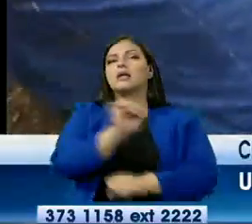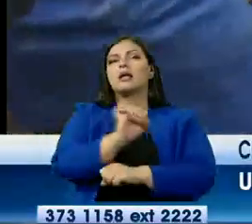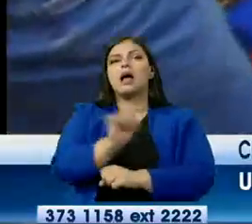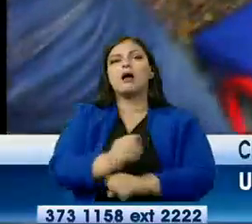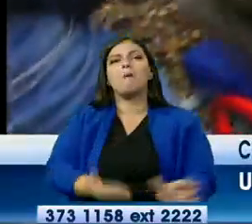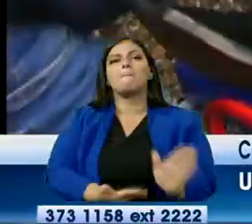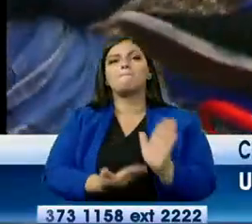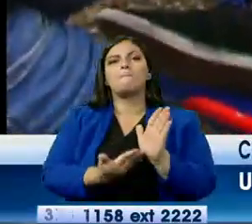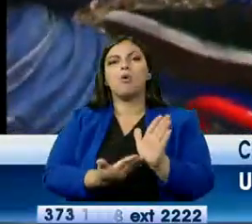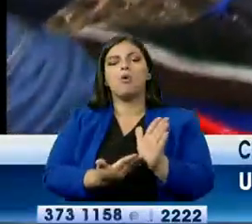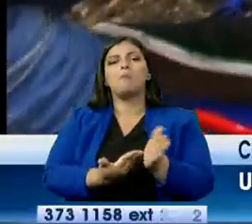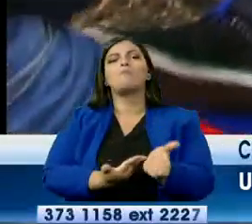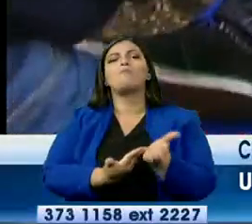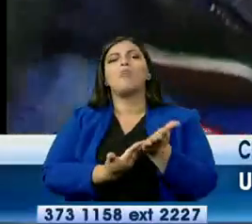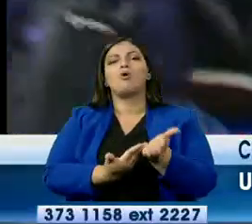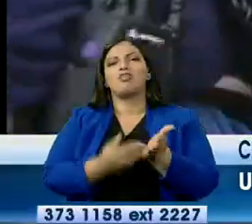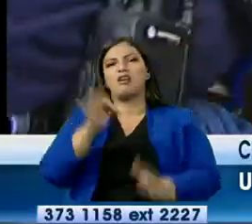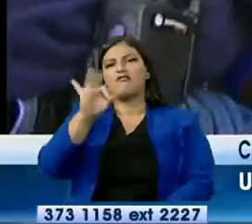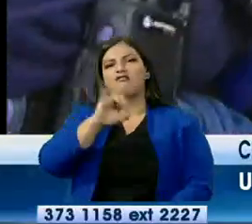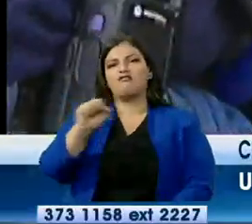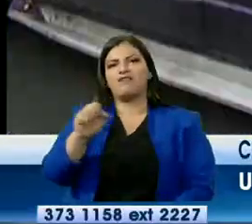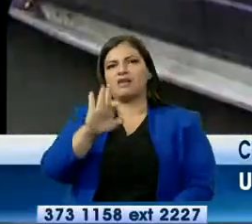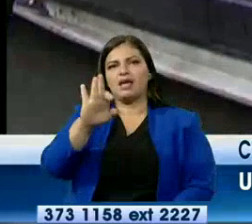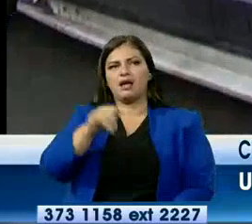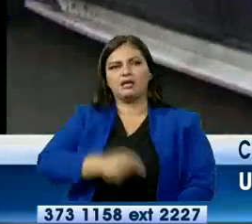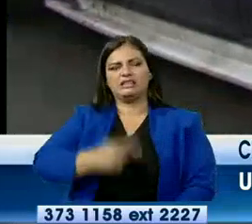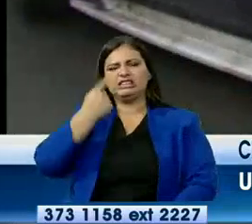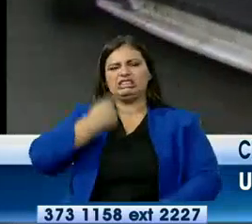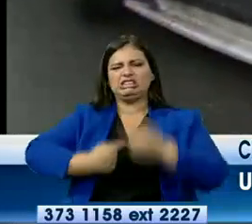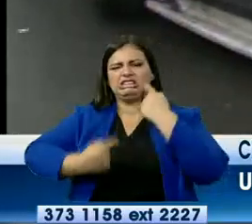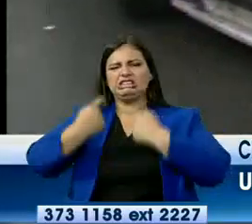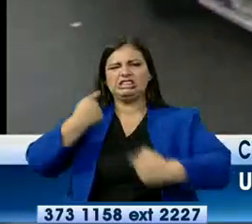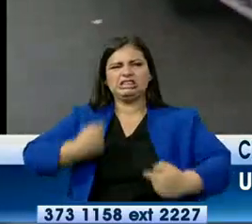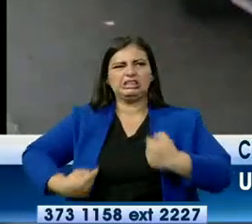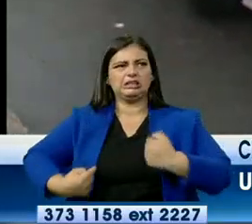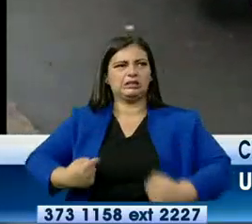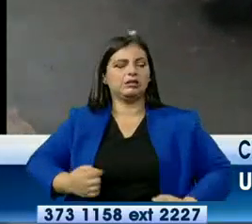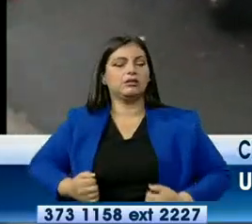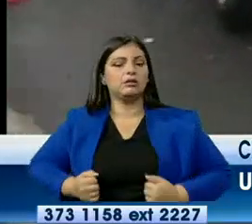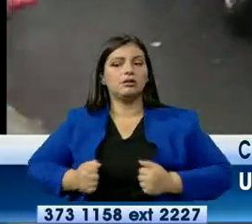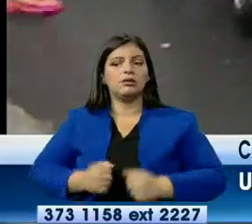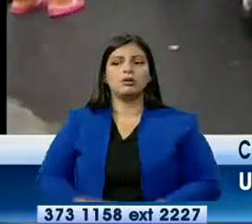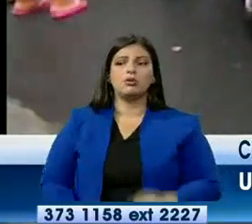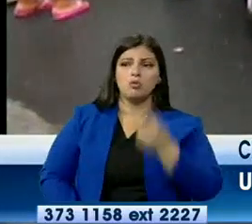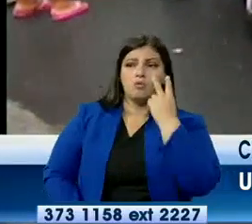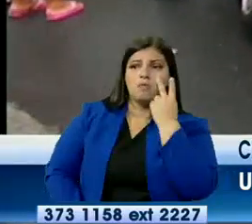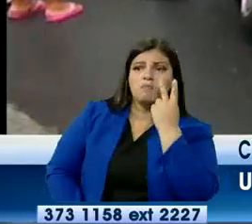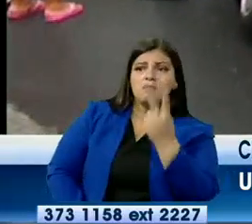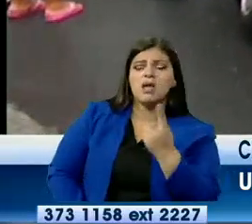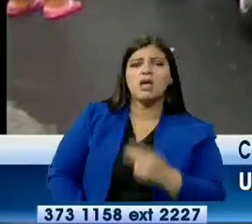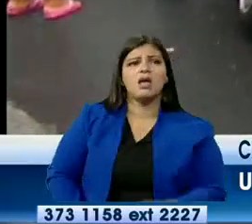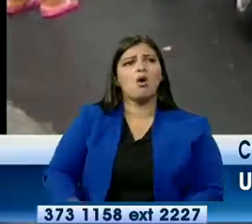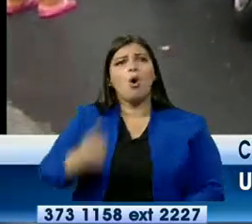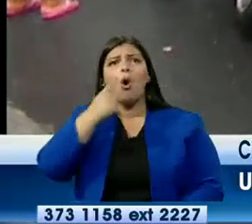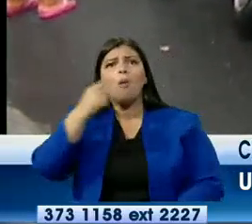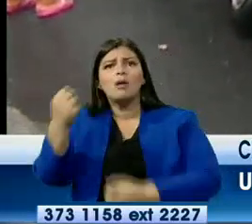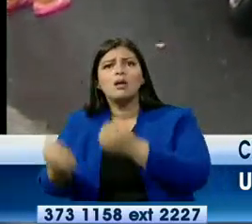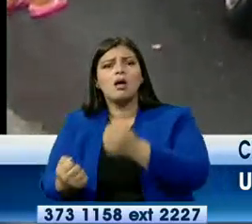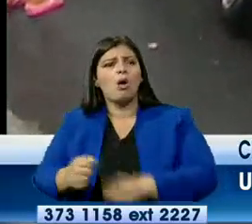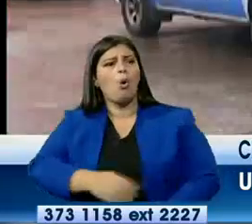cara, pero por otras colisiones. Estaban hablando cuando vemos el corre que comienzan al muchacho a darle golpe. Le da el